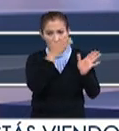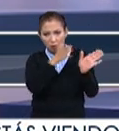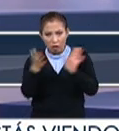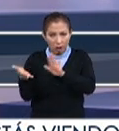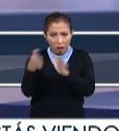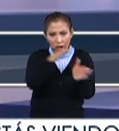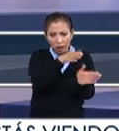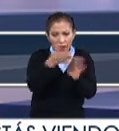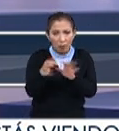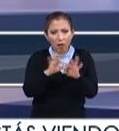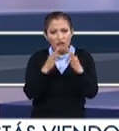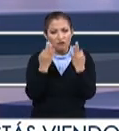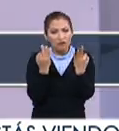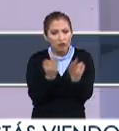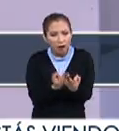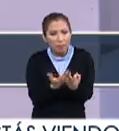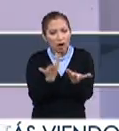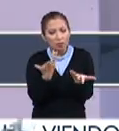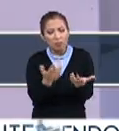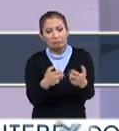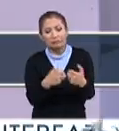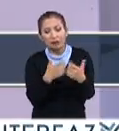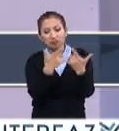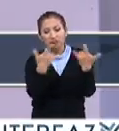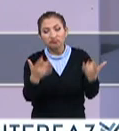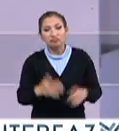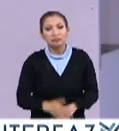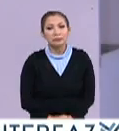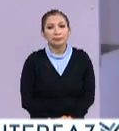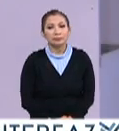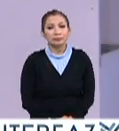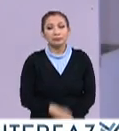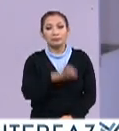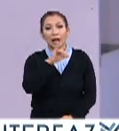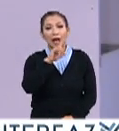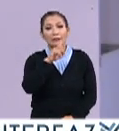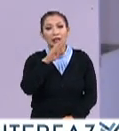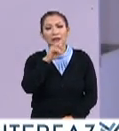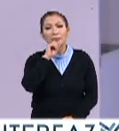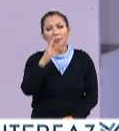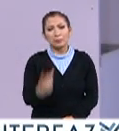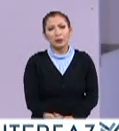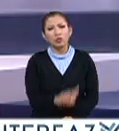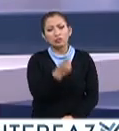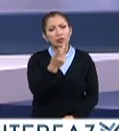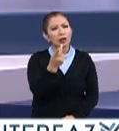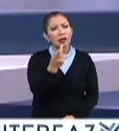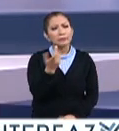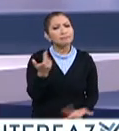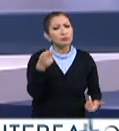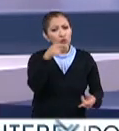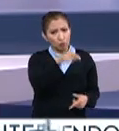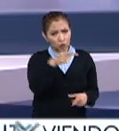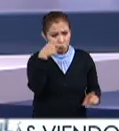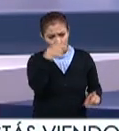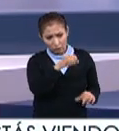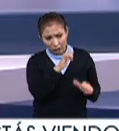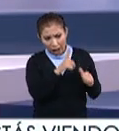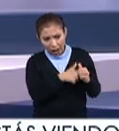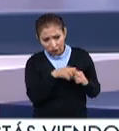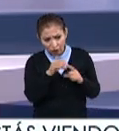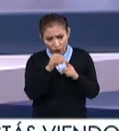tiempo, como un elemento también de tensión narrativa. Javier, pues me gustaría también preguntarte si detectaste